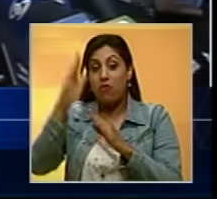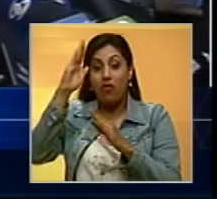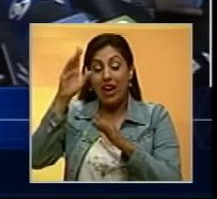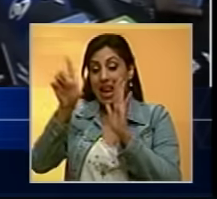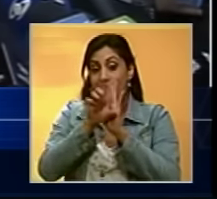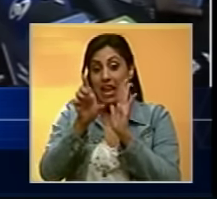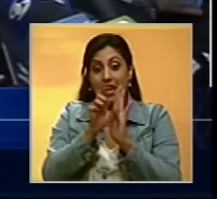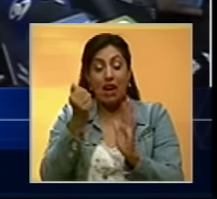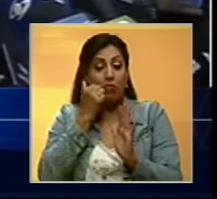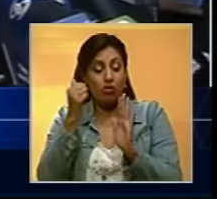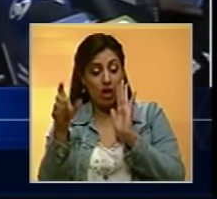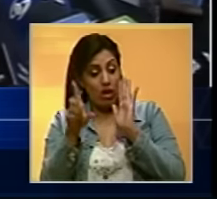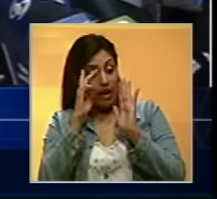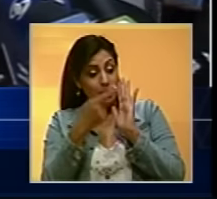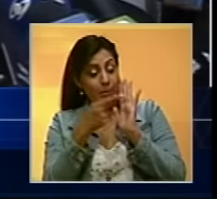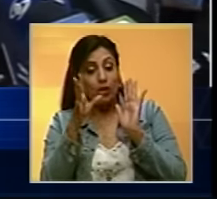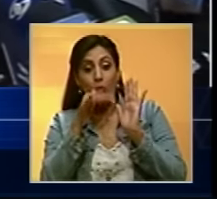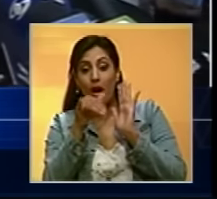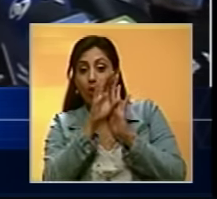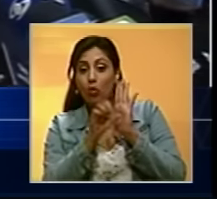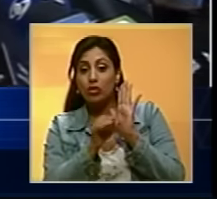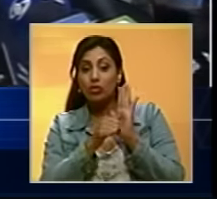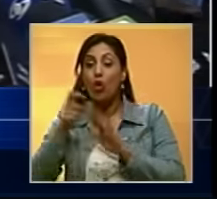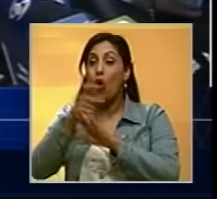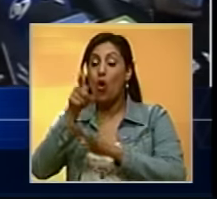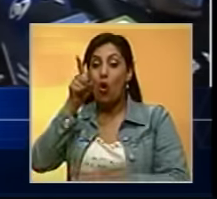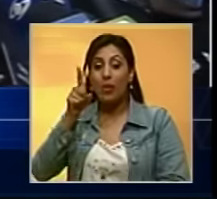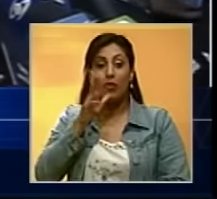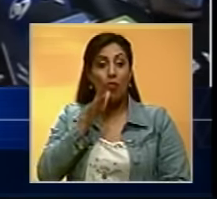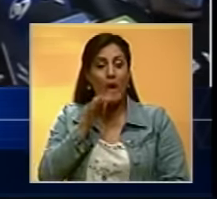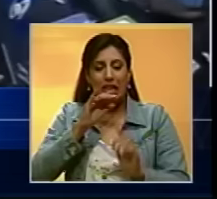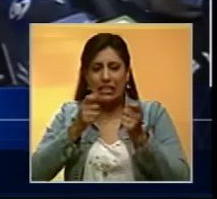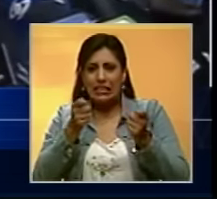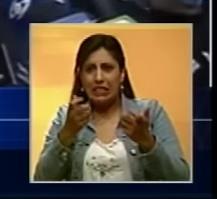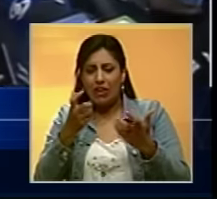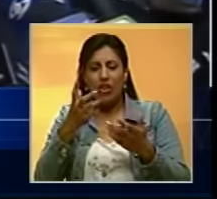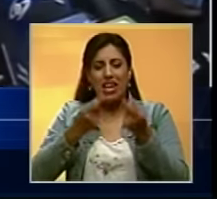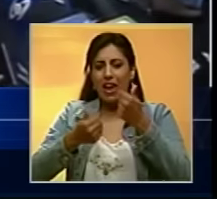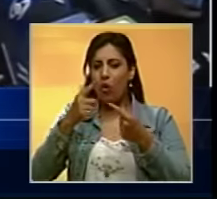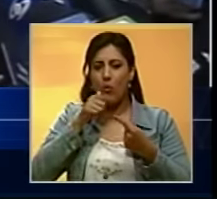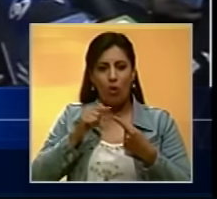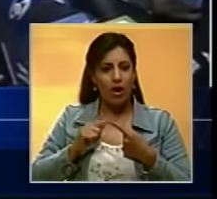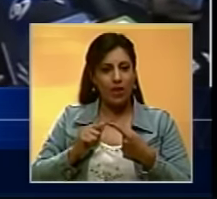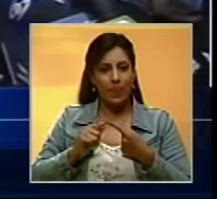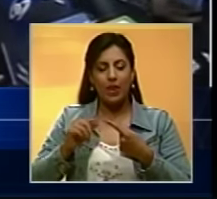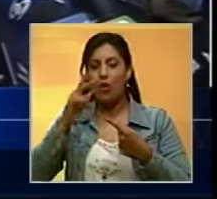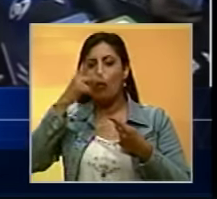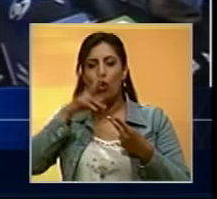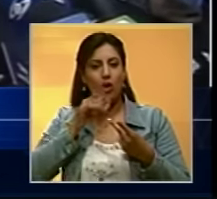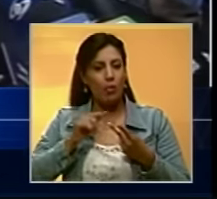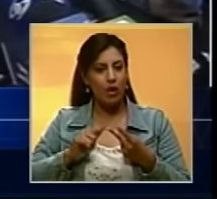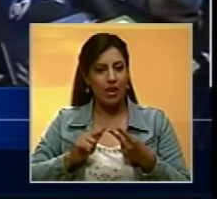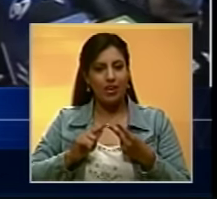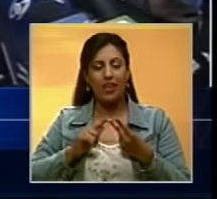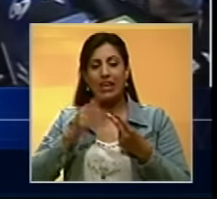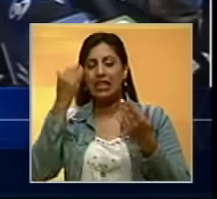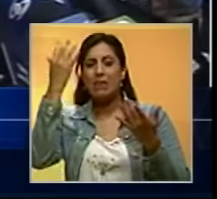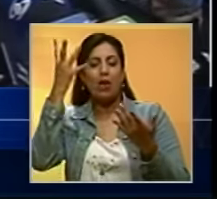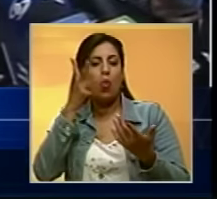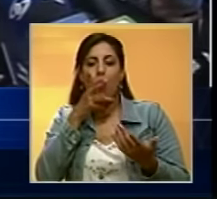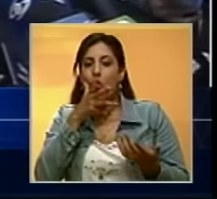de la ley y fuera de la Constitución el Gobierno no tiene herramientas ni económicas ni políticas ni de